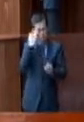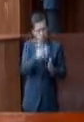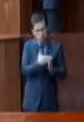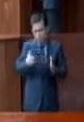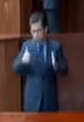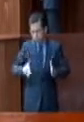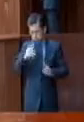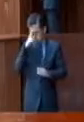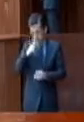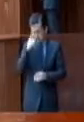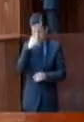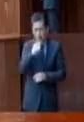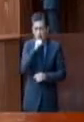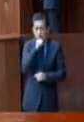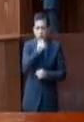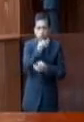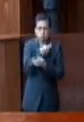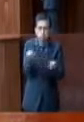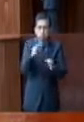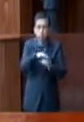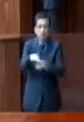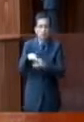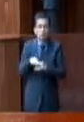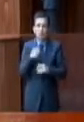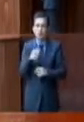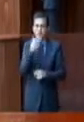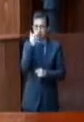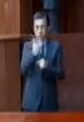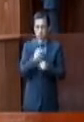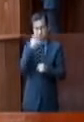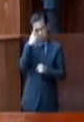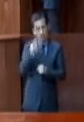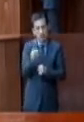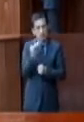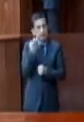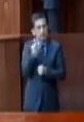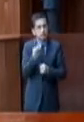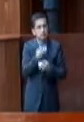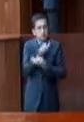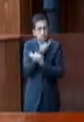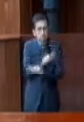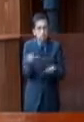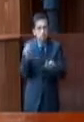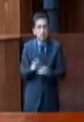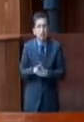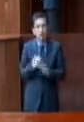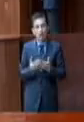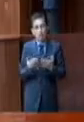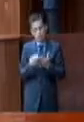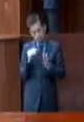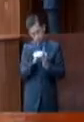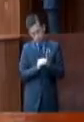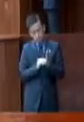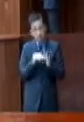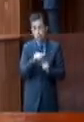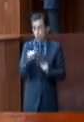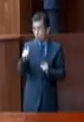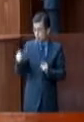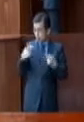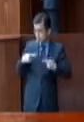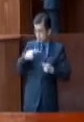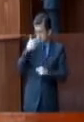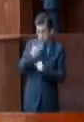conforme a lo analizado fue responsable de la publicación denunciada sin que obren elementos que permitan fincar responsabilidad a las demás partes denunciadas